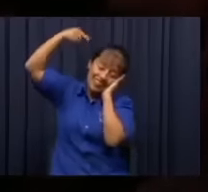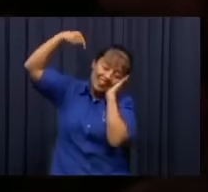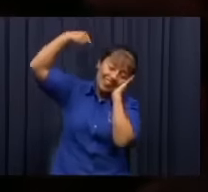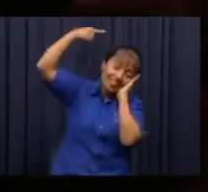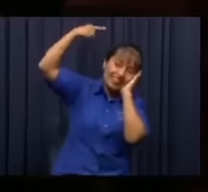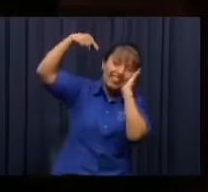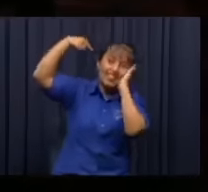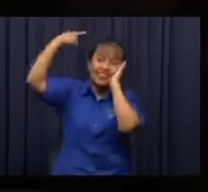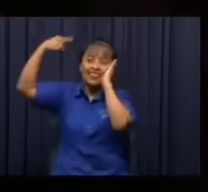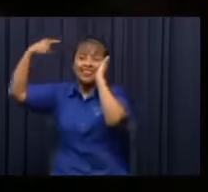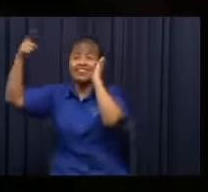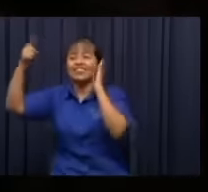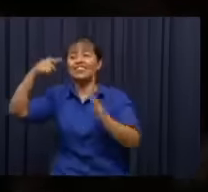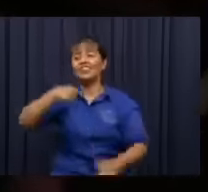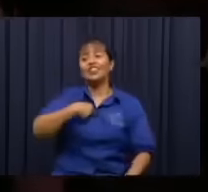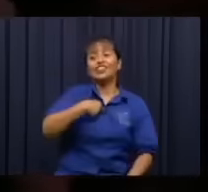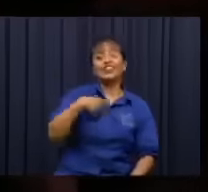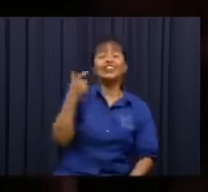que sueñan. Y mi boca